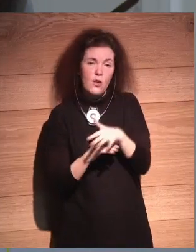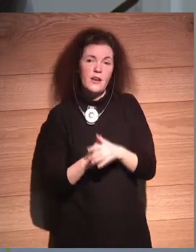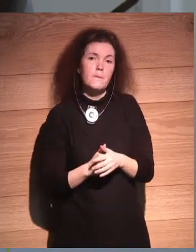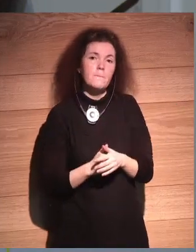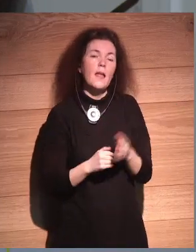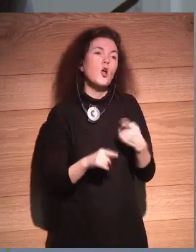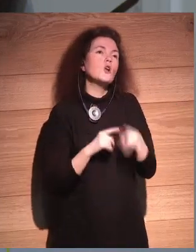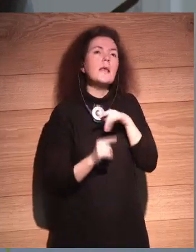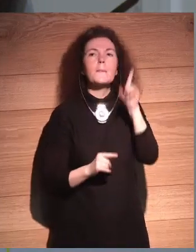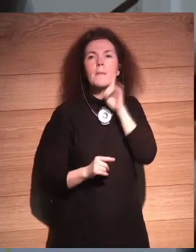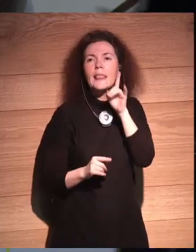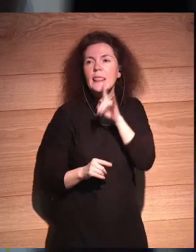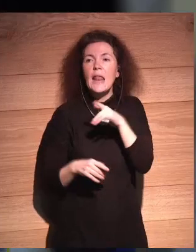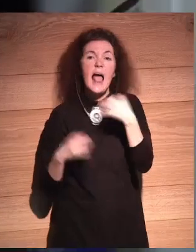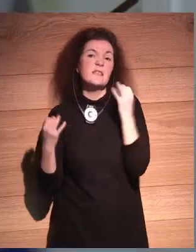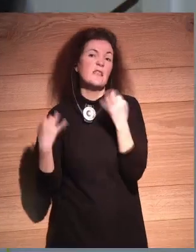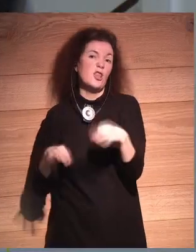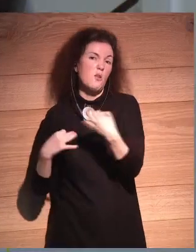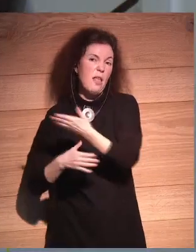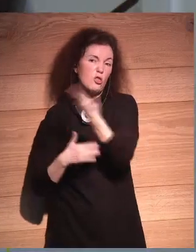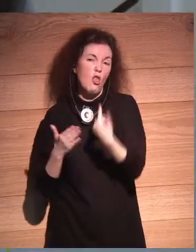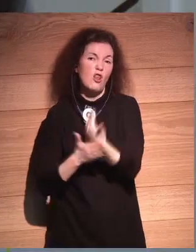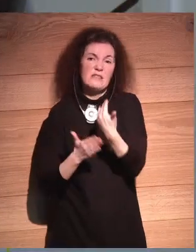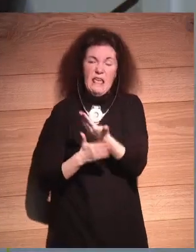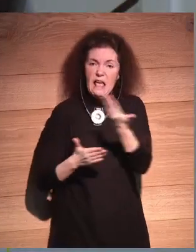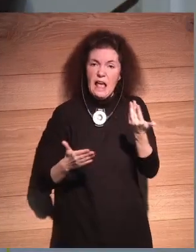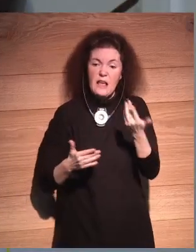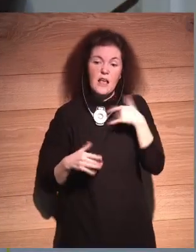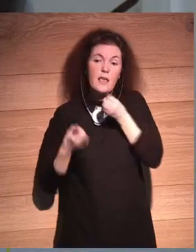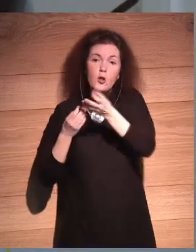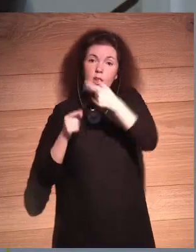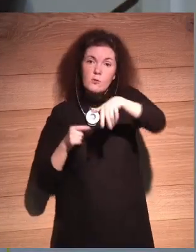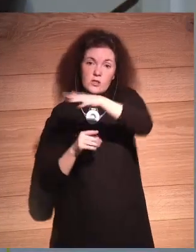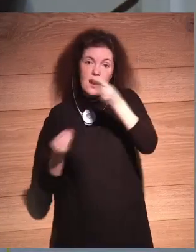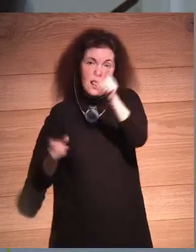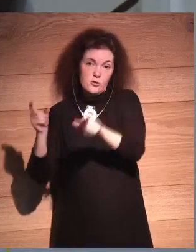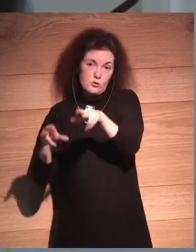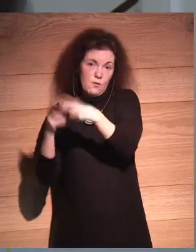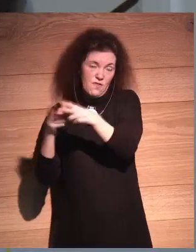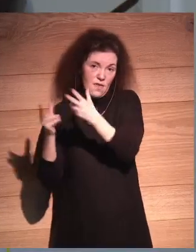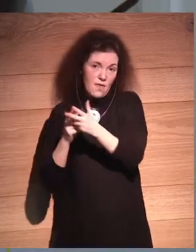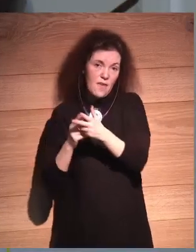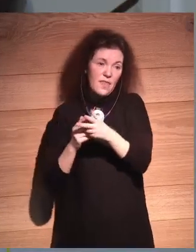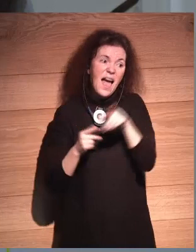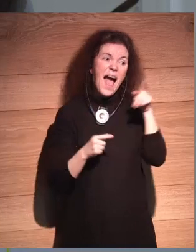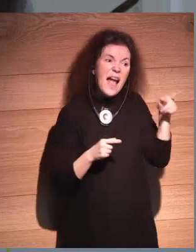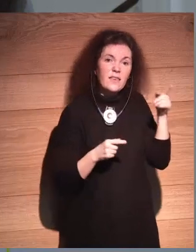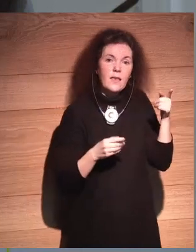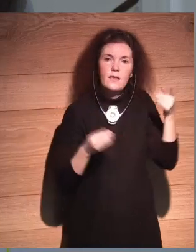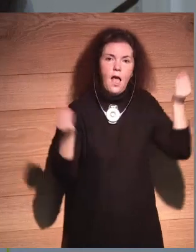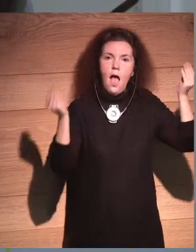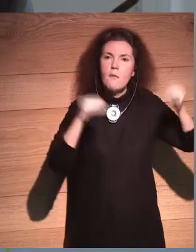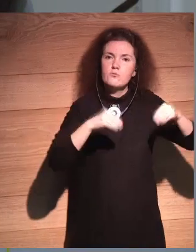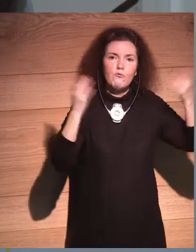mentiras cotidianas y las medias verdades que contamos aquí en nuestra civilización resultan totalmente absurdas